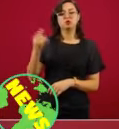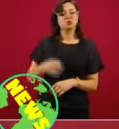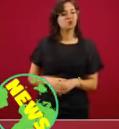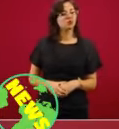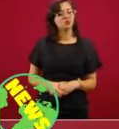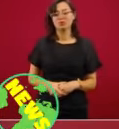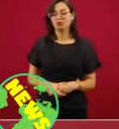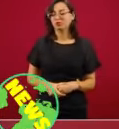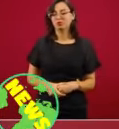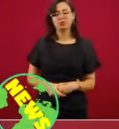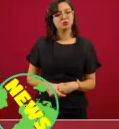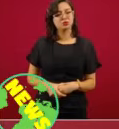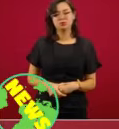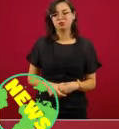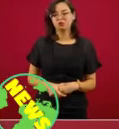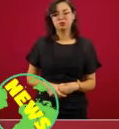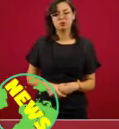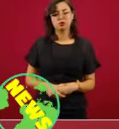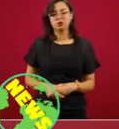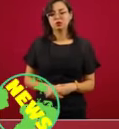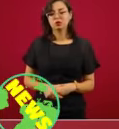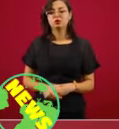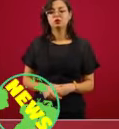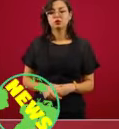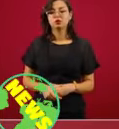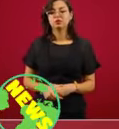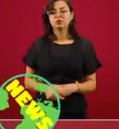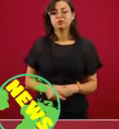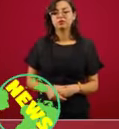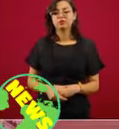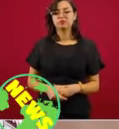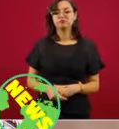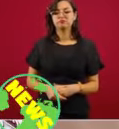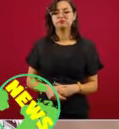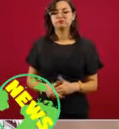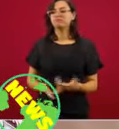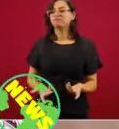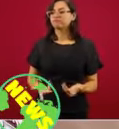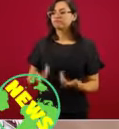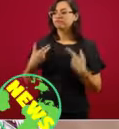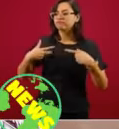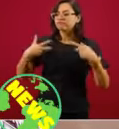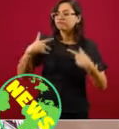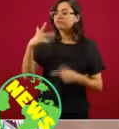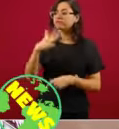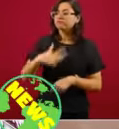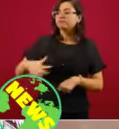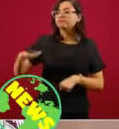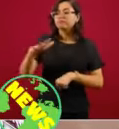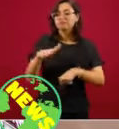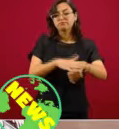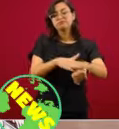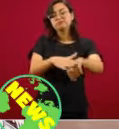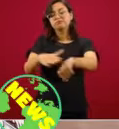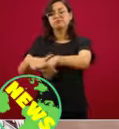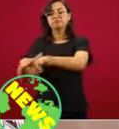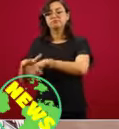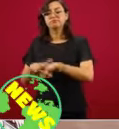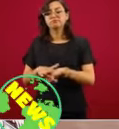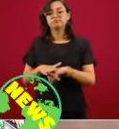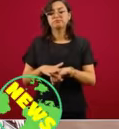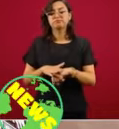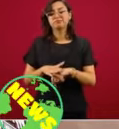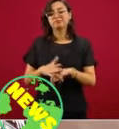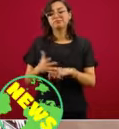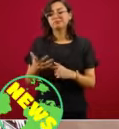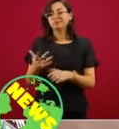Entonces, eso es lo que le tenemos que transmitir a la gente. Yo no quisiera